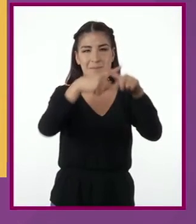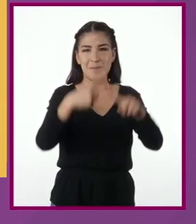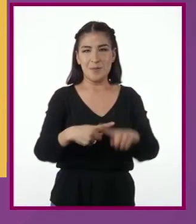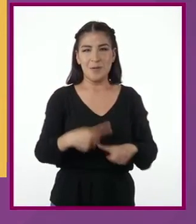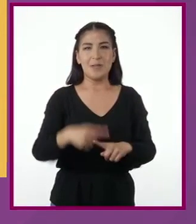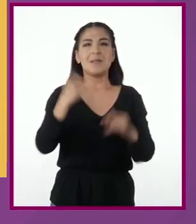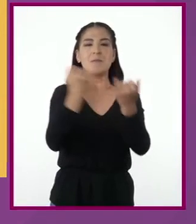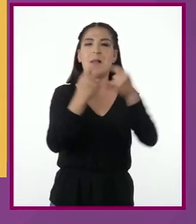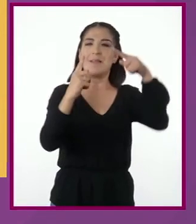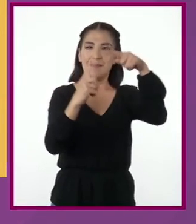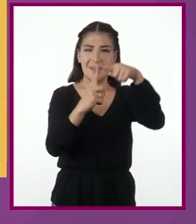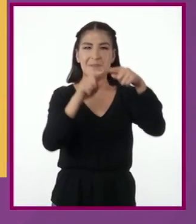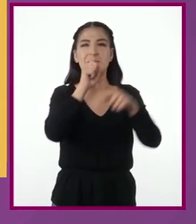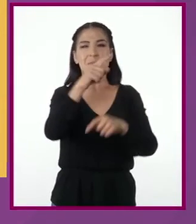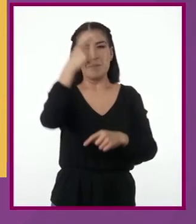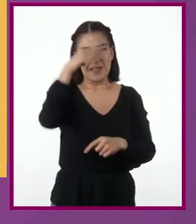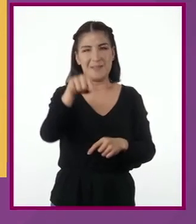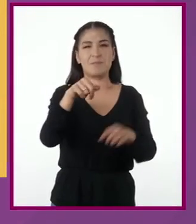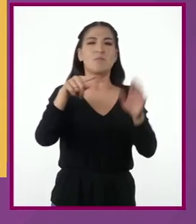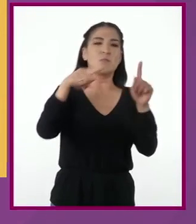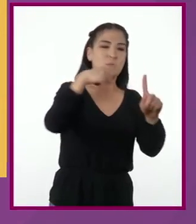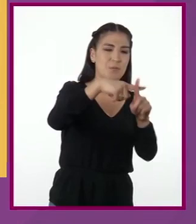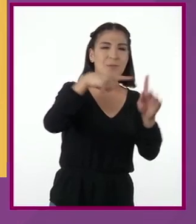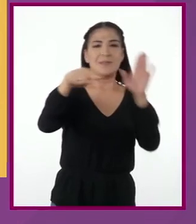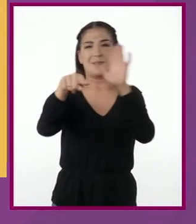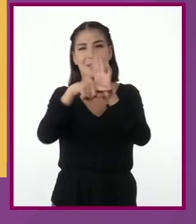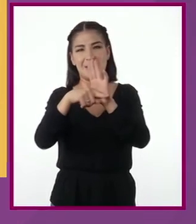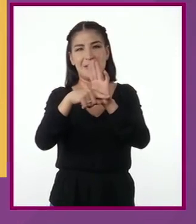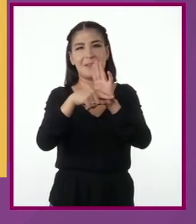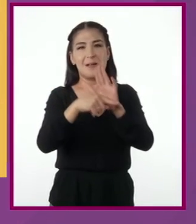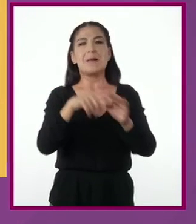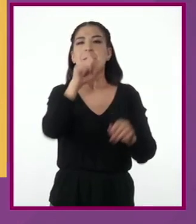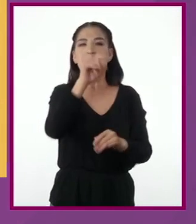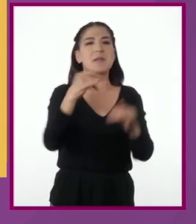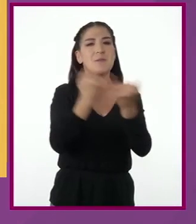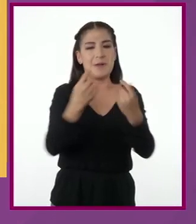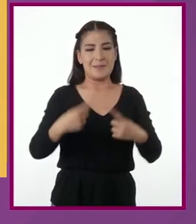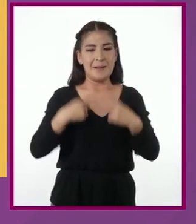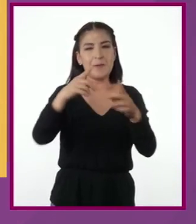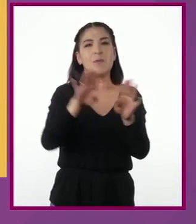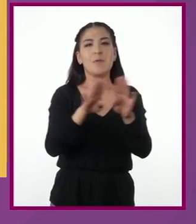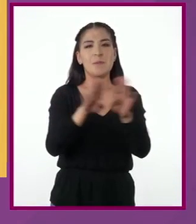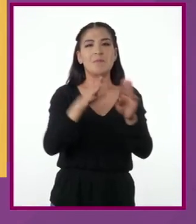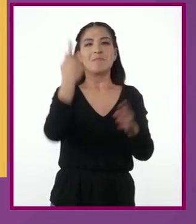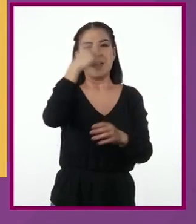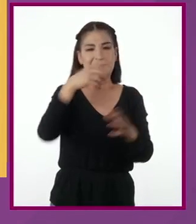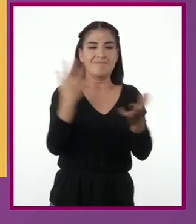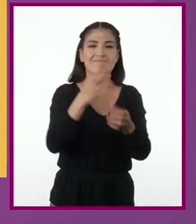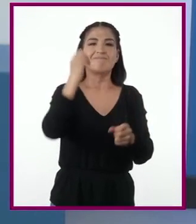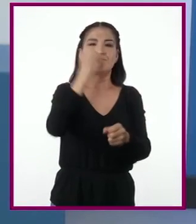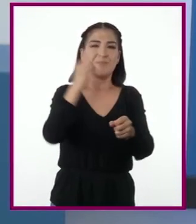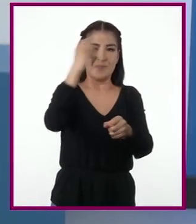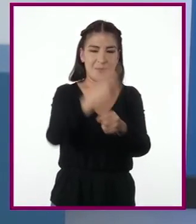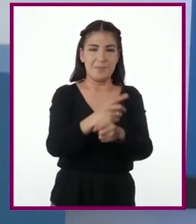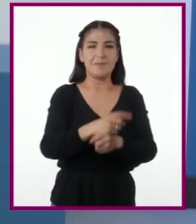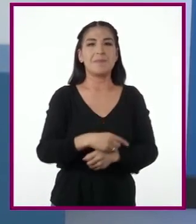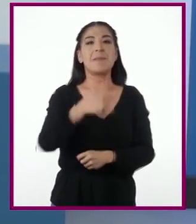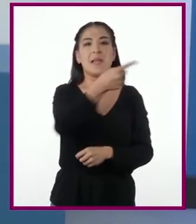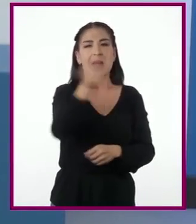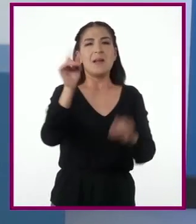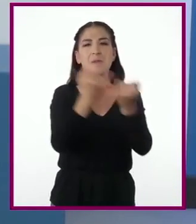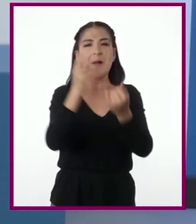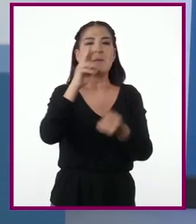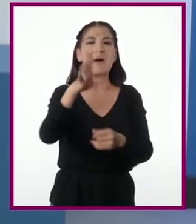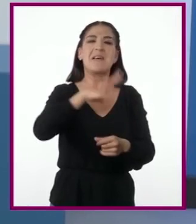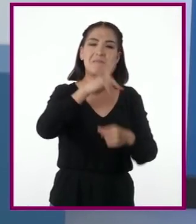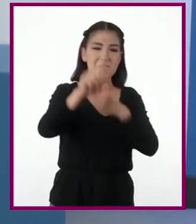multiplicación y división de fracciones positivas y negativas, dando solución a las situaciones propuestas. Algunas